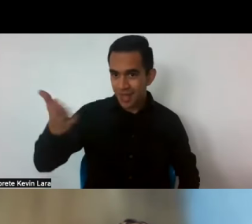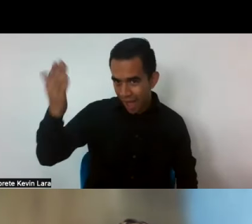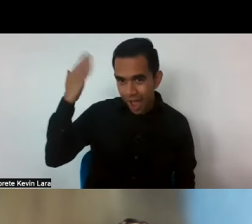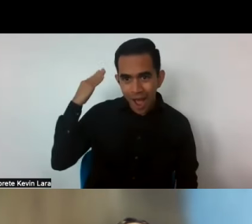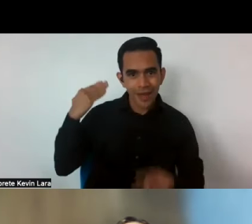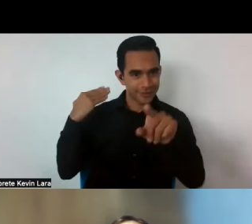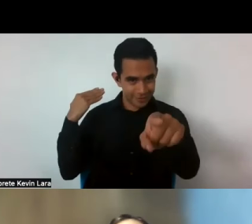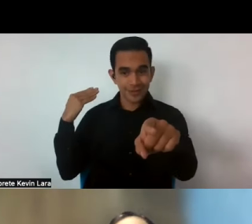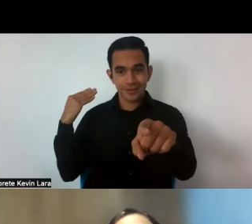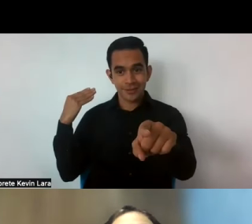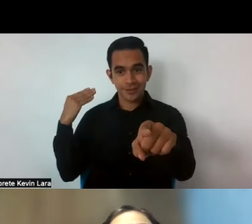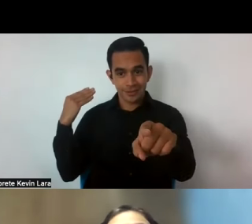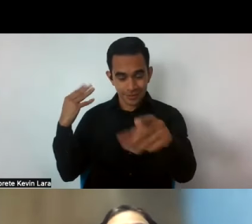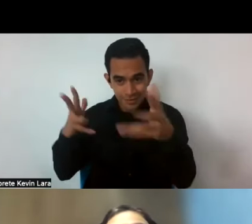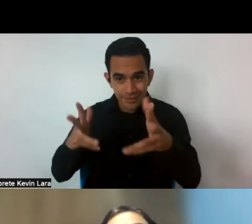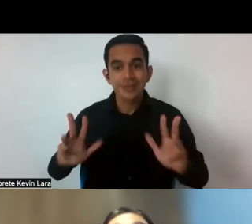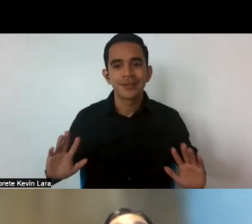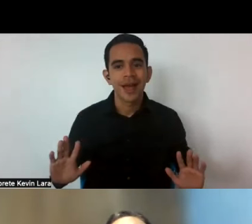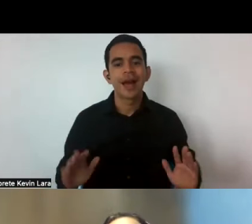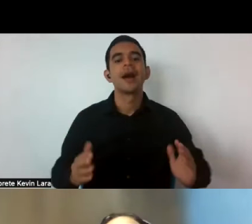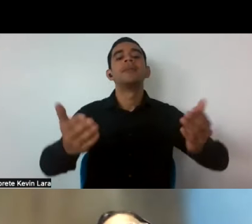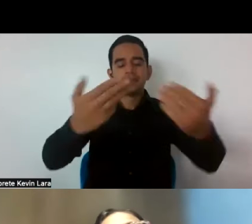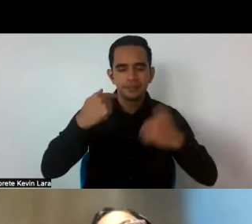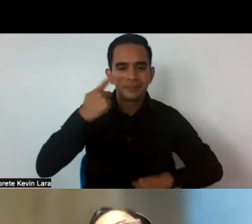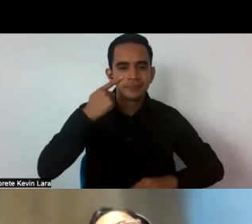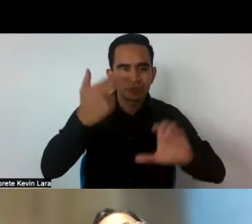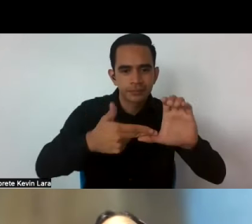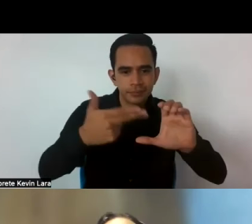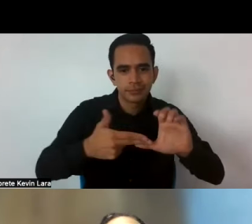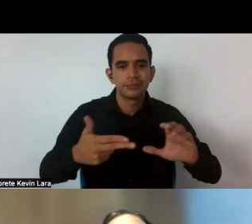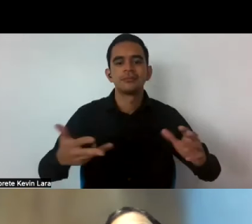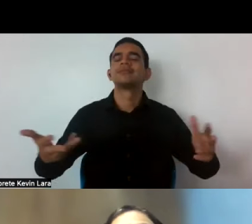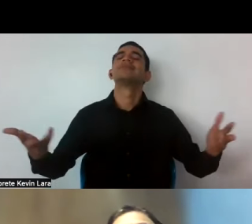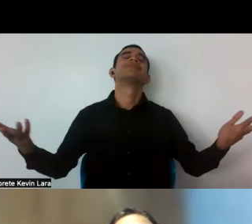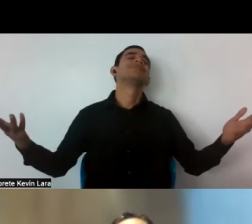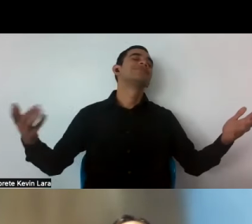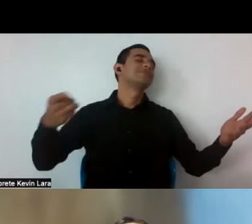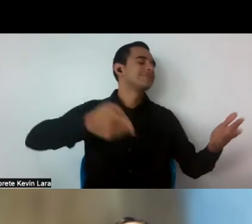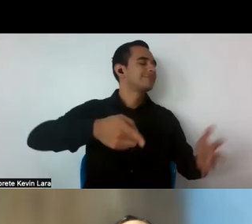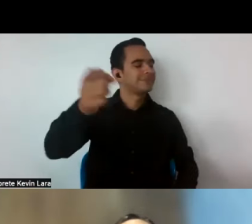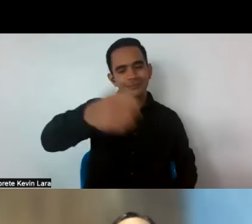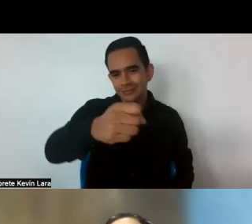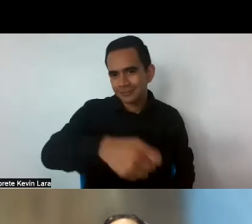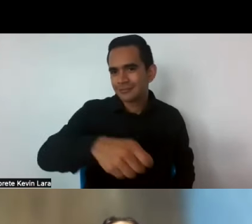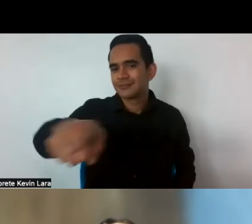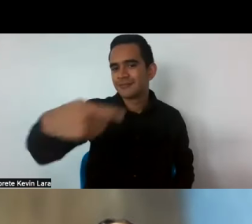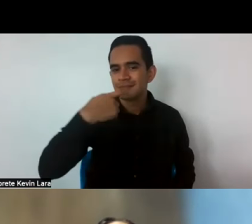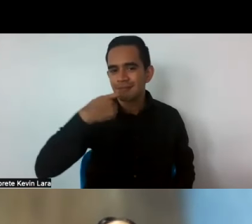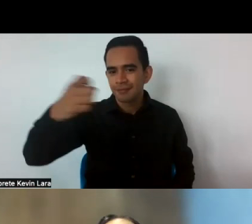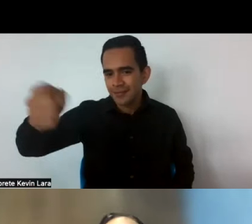que estamos teniendo? Y voy nuevamente al chat. Me encanta, Laura. Angie me dice que sí.